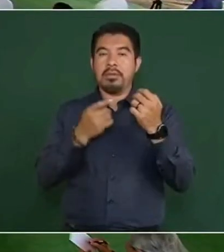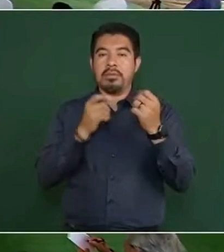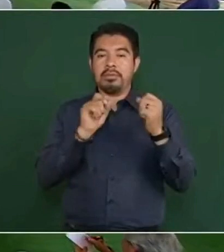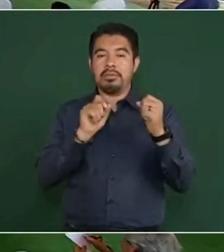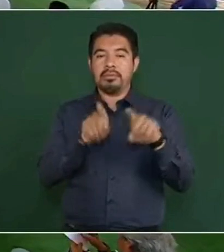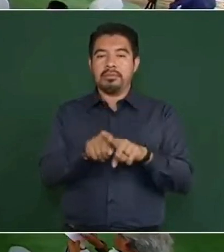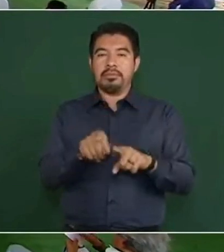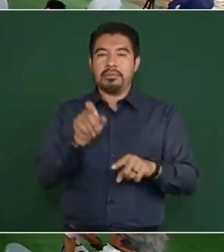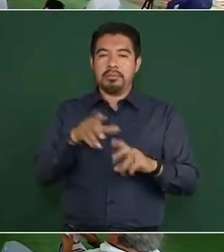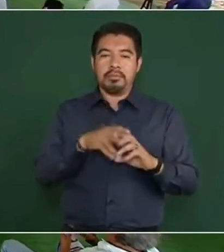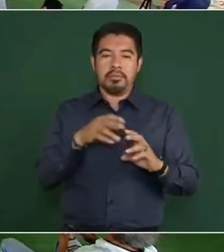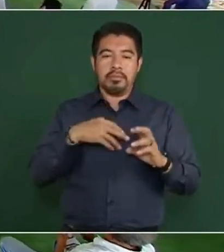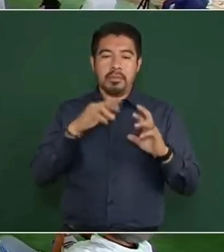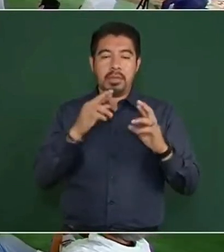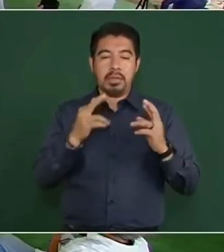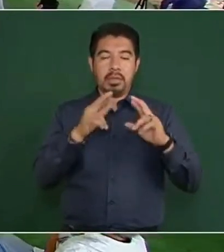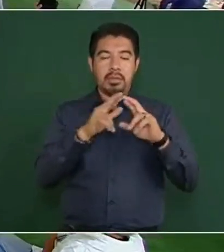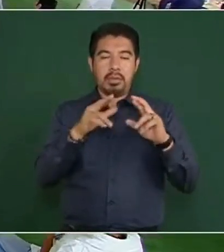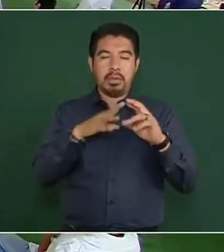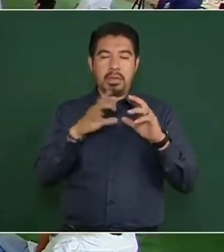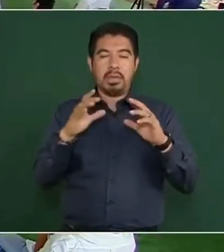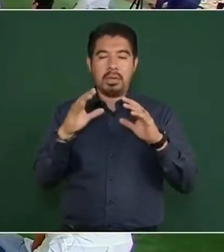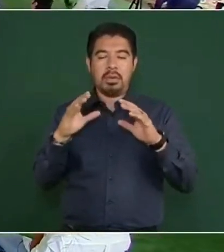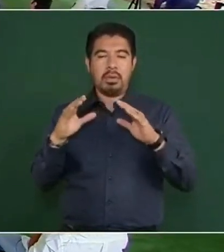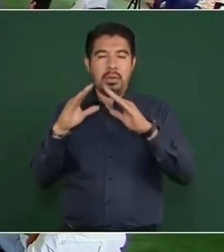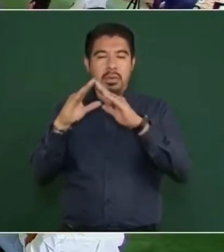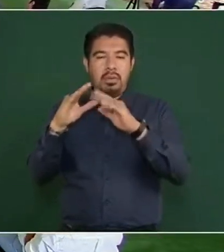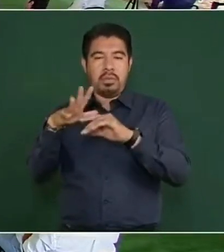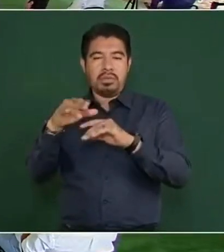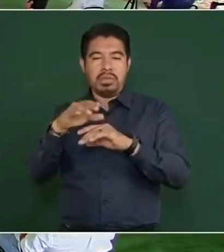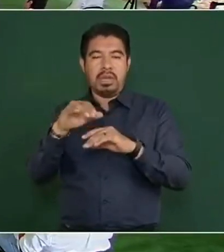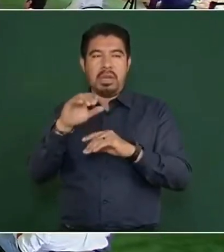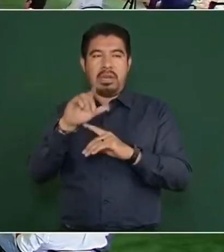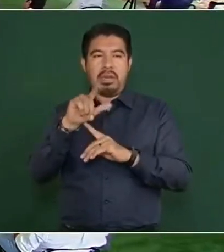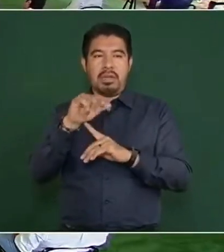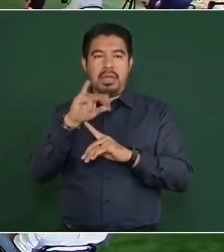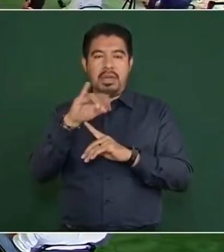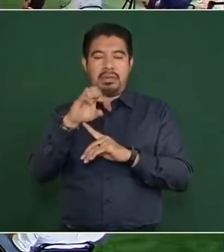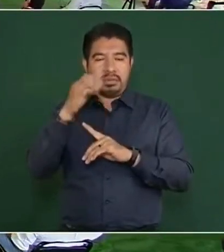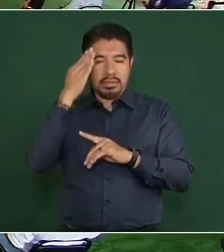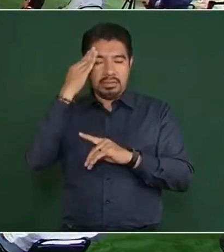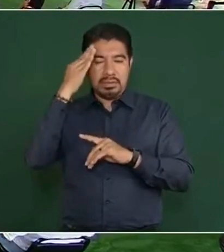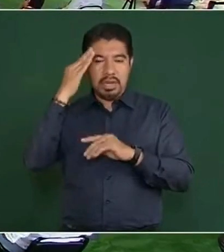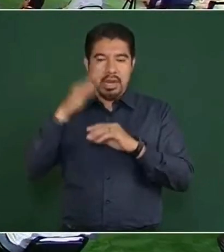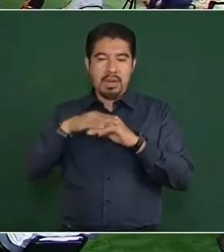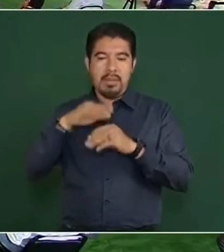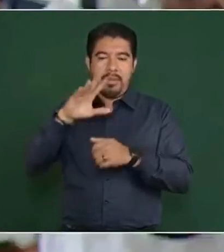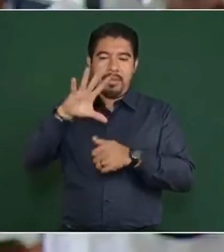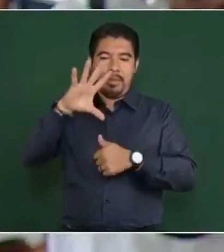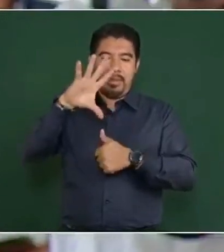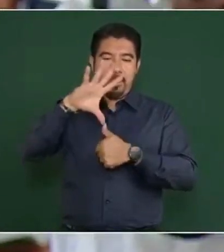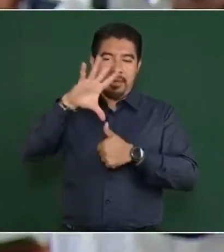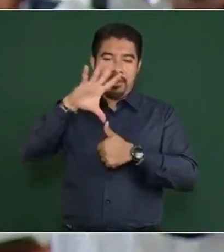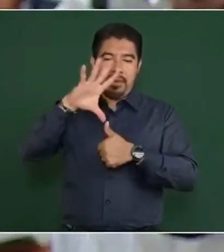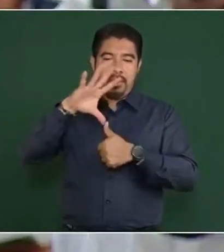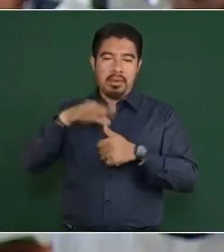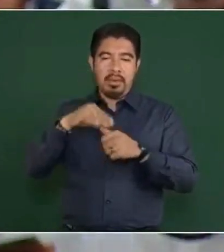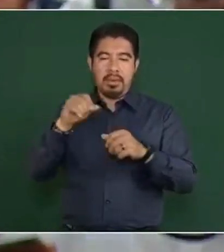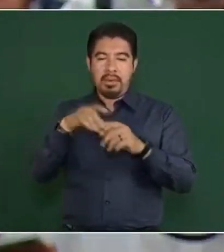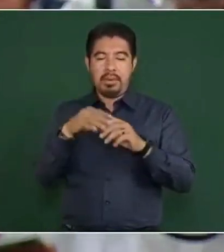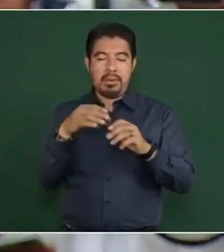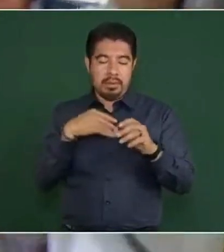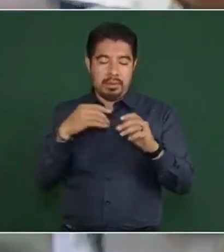es la reunión de la Cumbre de Líderes de América del Norte, donde va a tener un encuentro con sus símiles de Canadá y